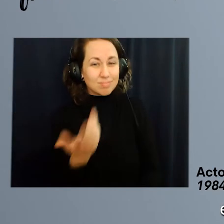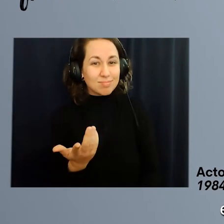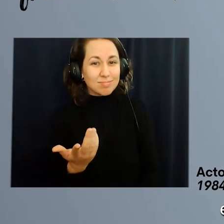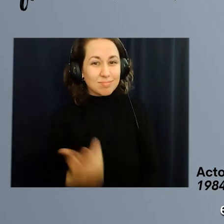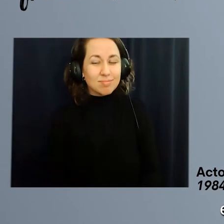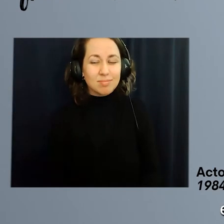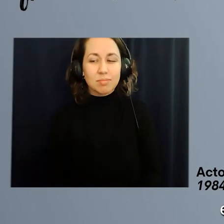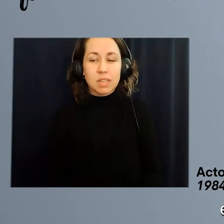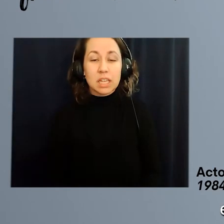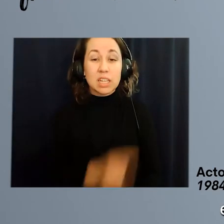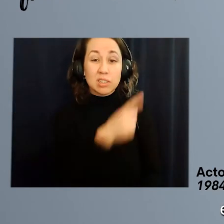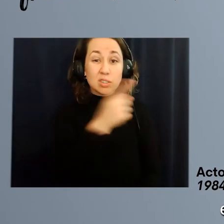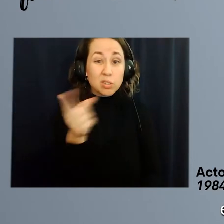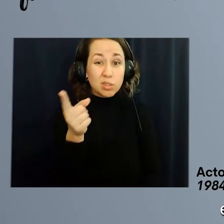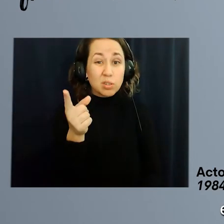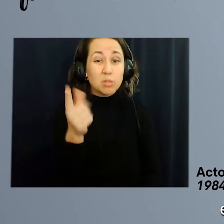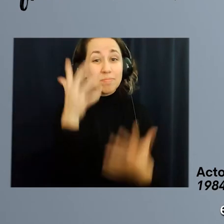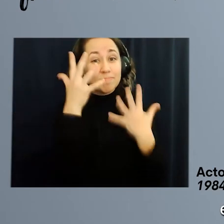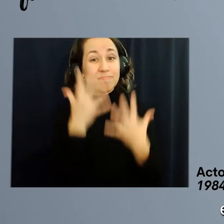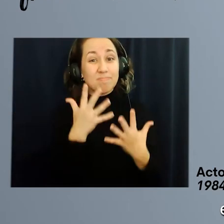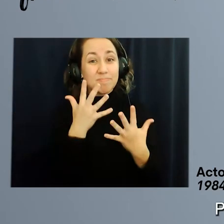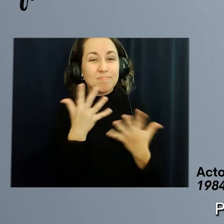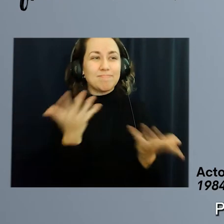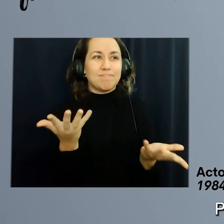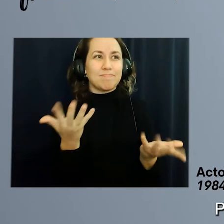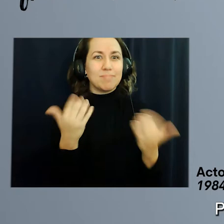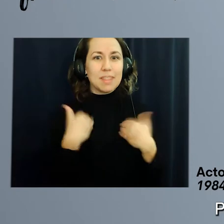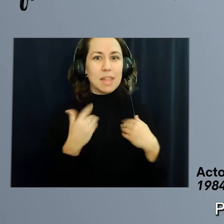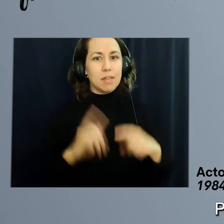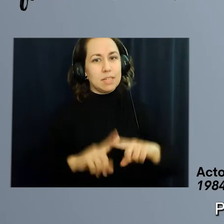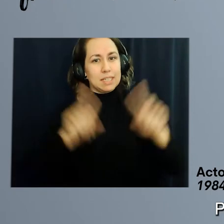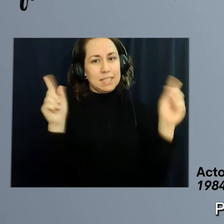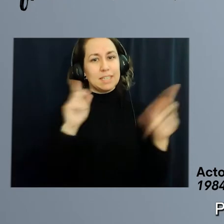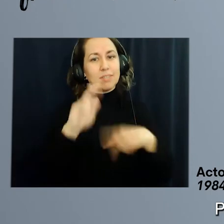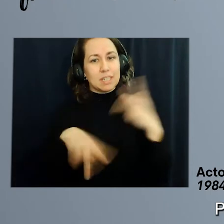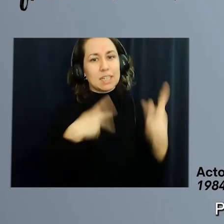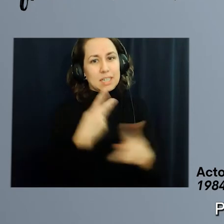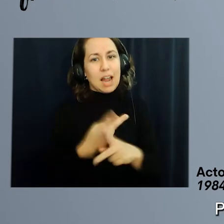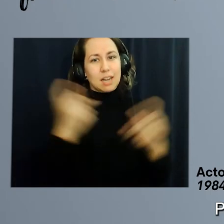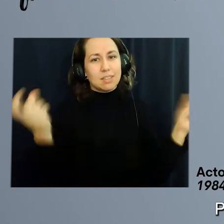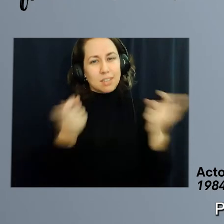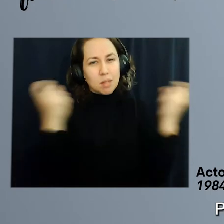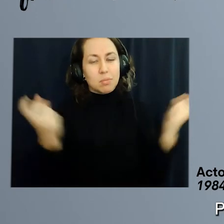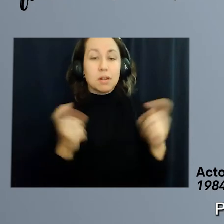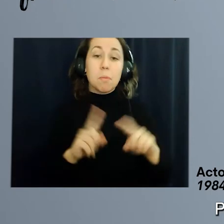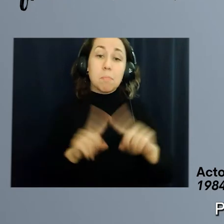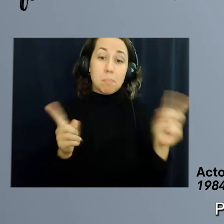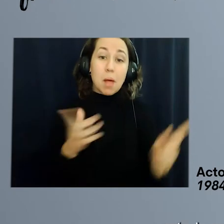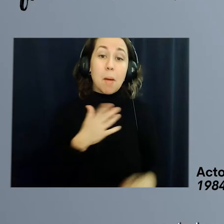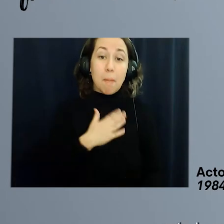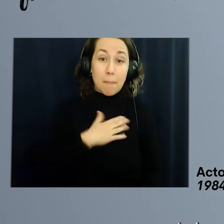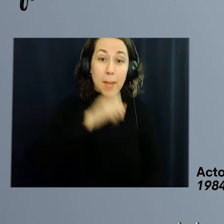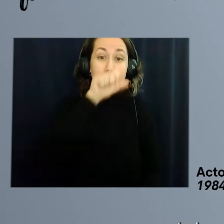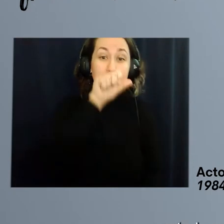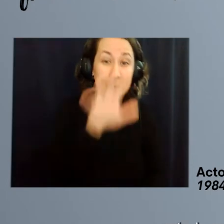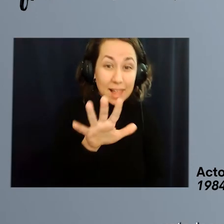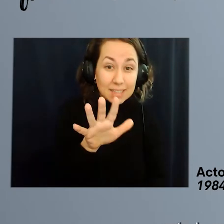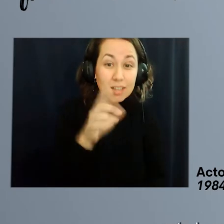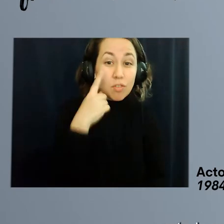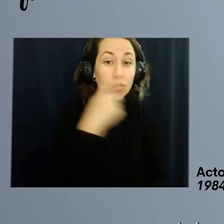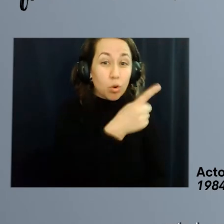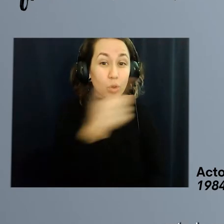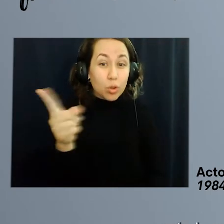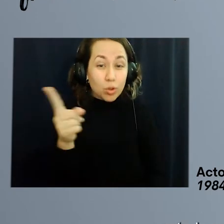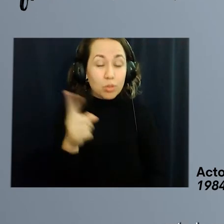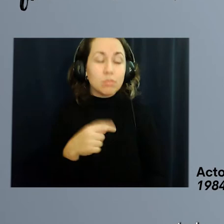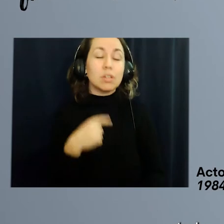determinación, resiliencia y esa singularidad que ha definido el último año de su vida, y si pueden forzar esto para fijar